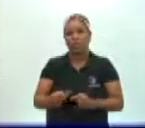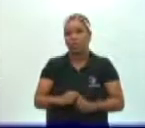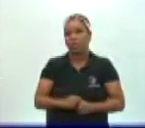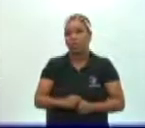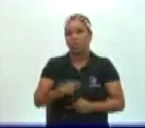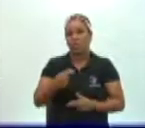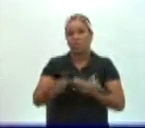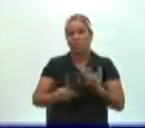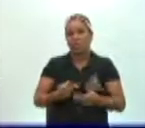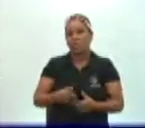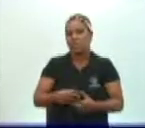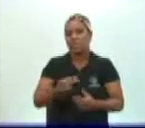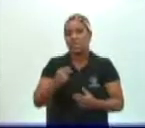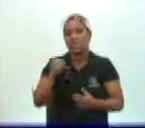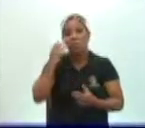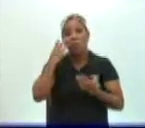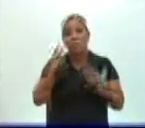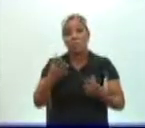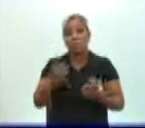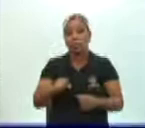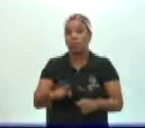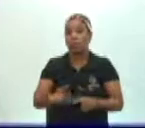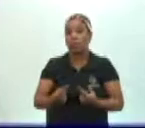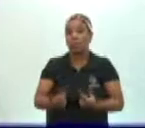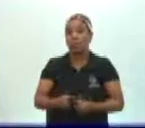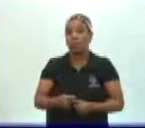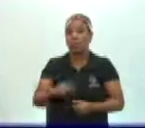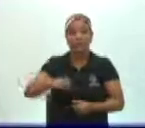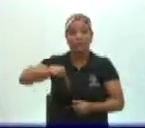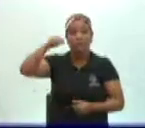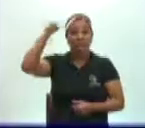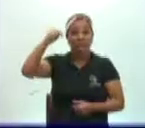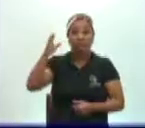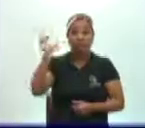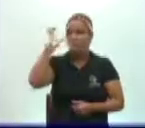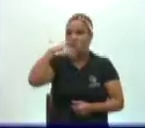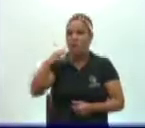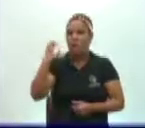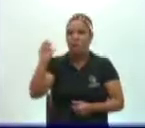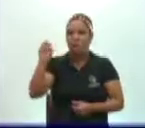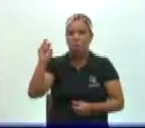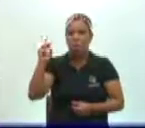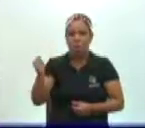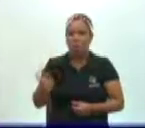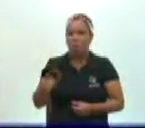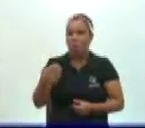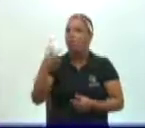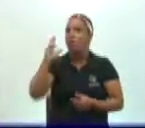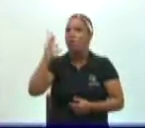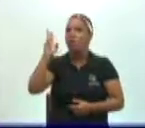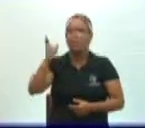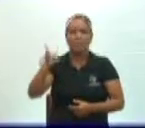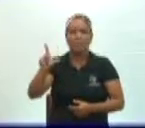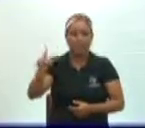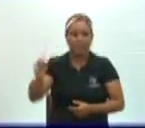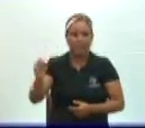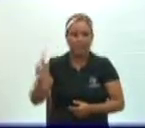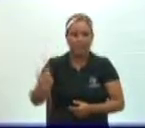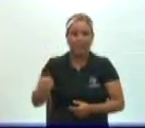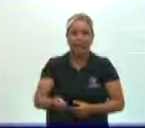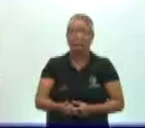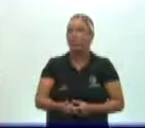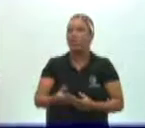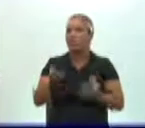importantes, porque al norte de América no había oro, ni plata, ni civilizaciones indígenas con densas concentraciones